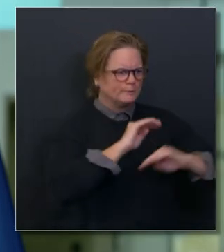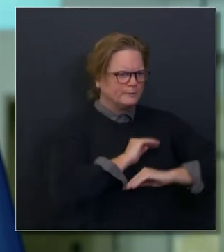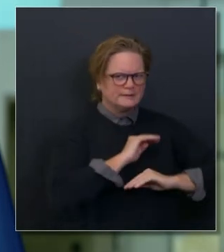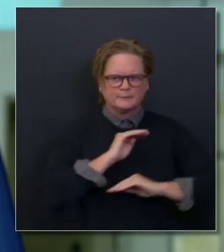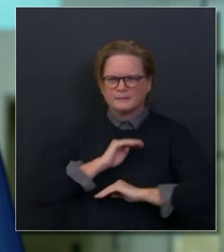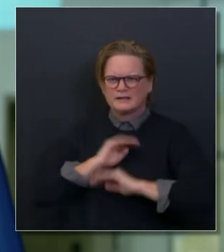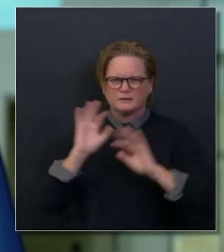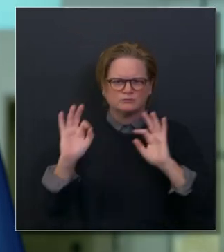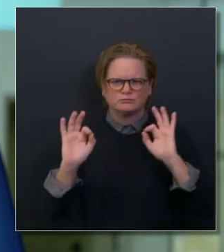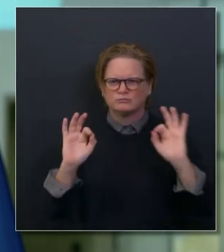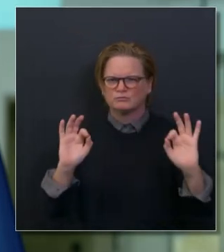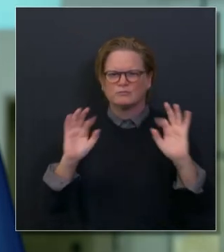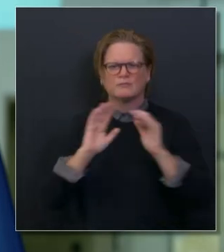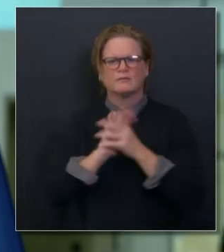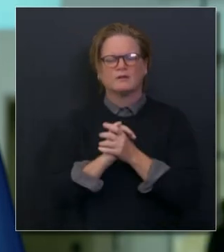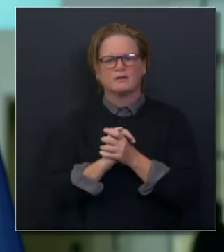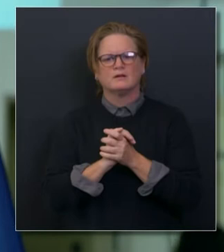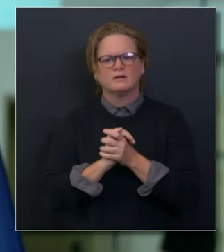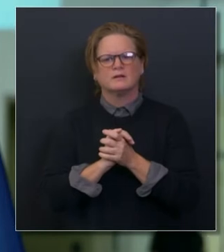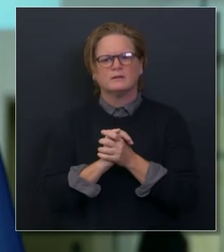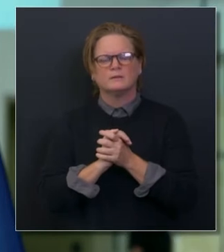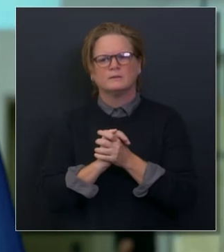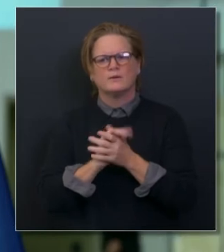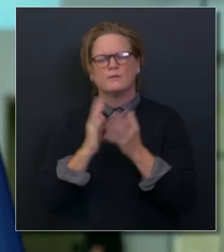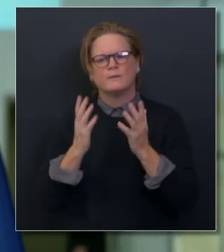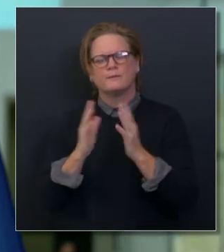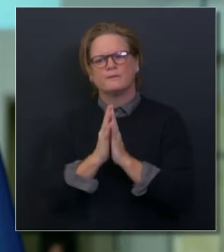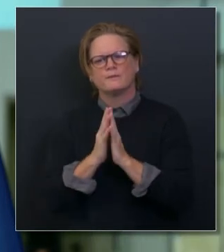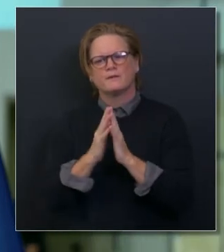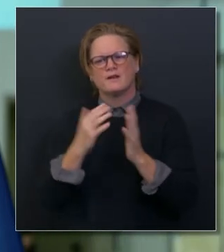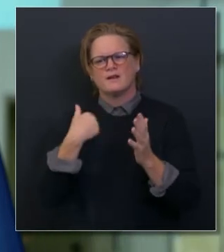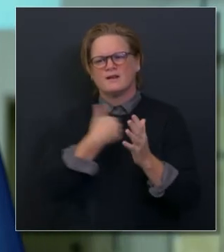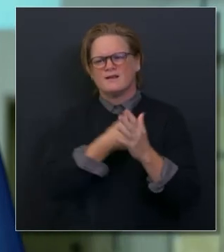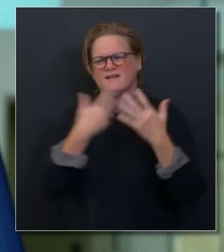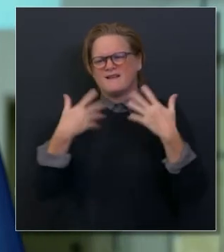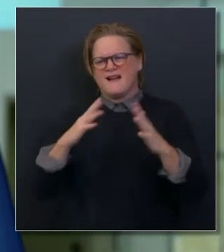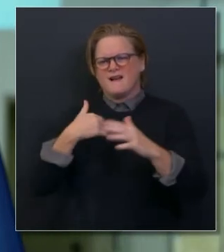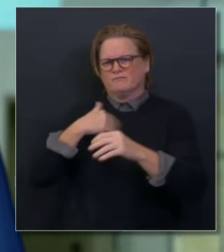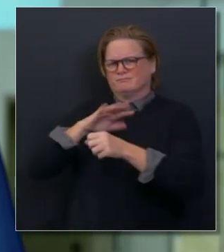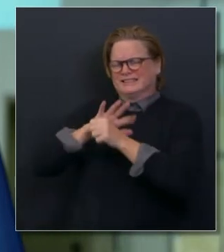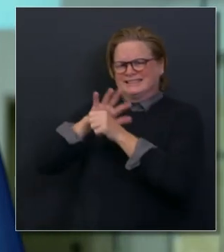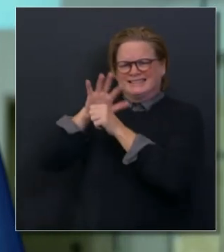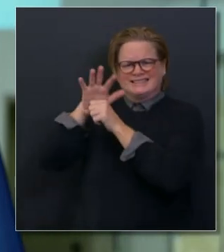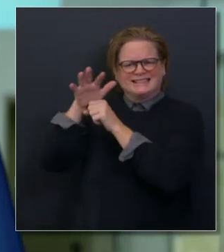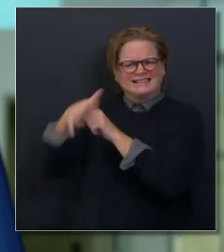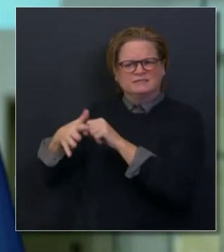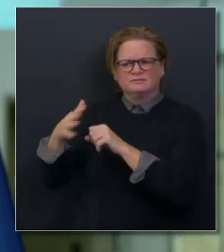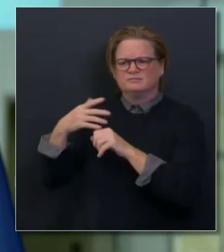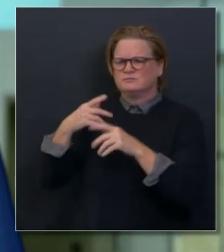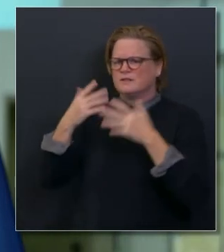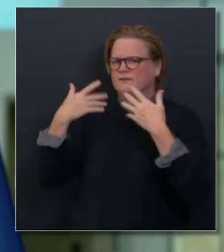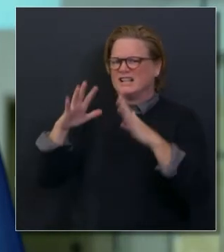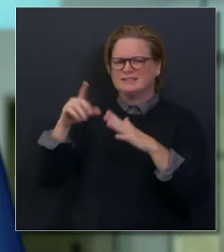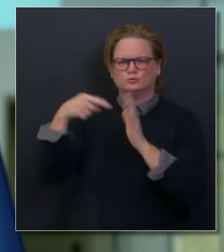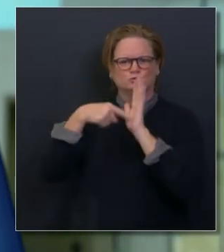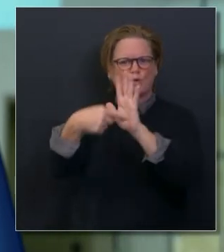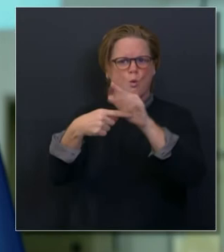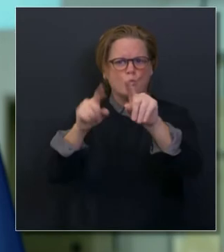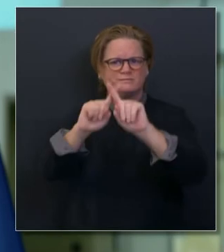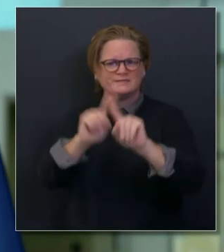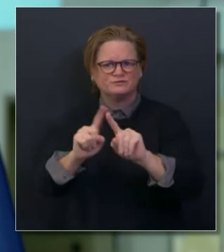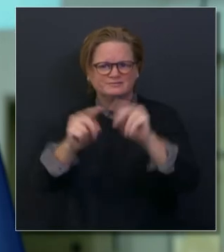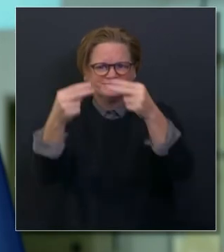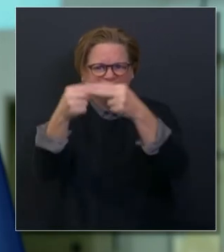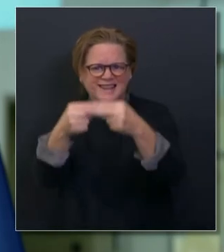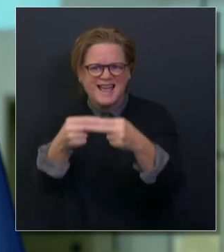De modo que hay una mayor abundancia en el personal y protocolos que hemos expuesto en estas transparencias.